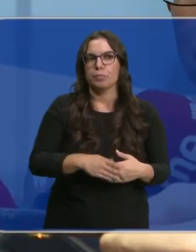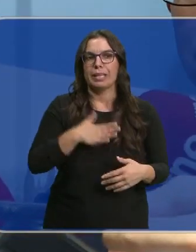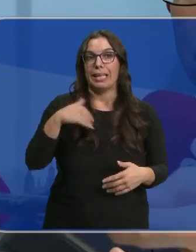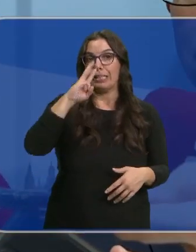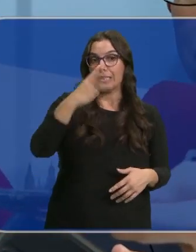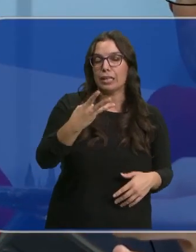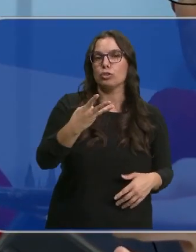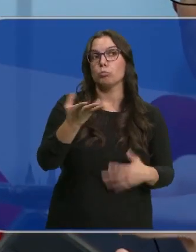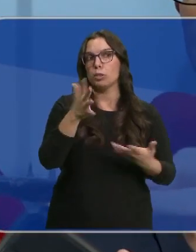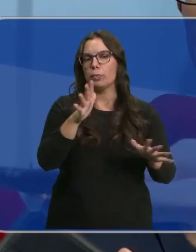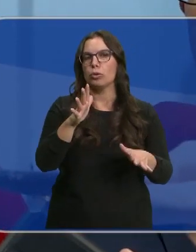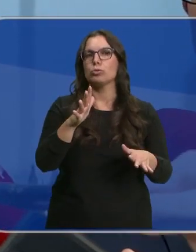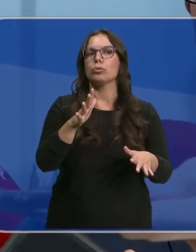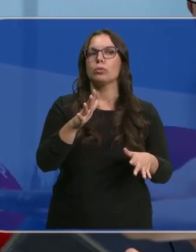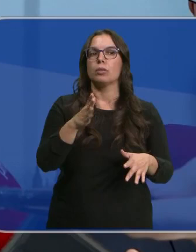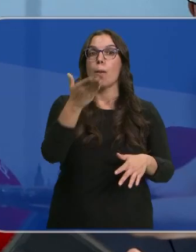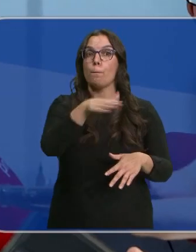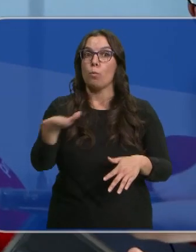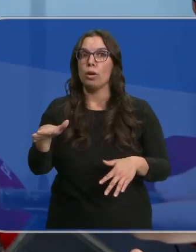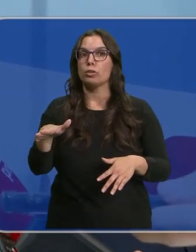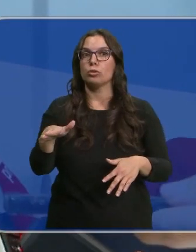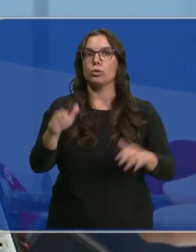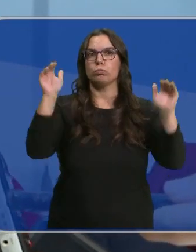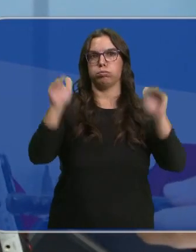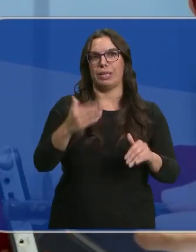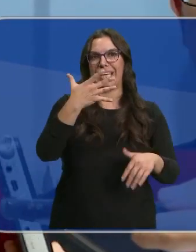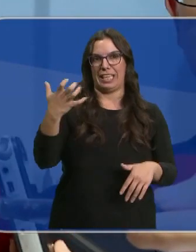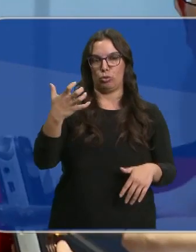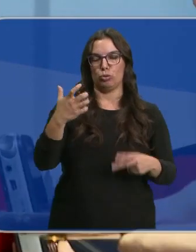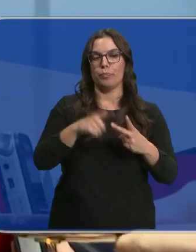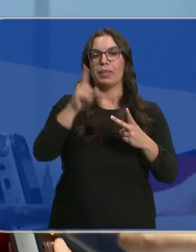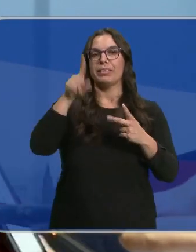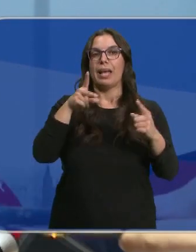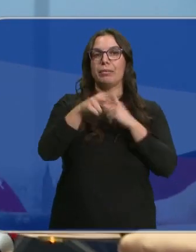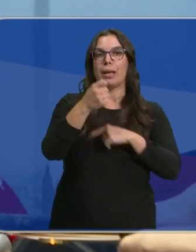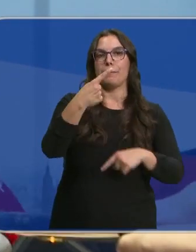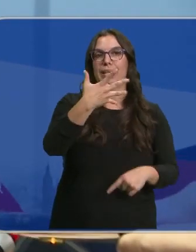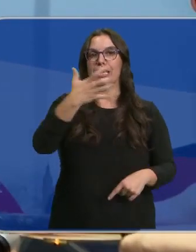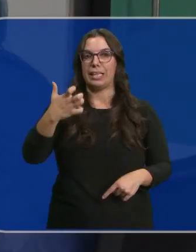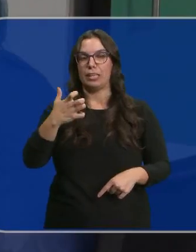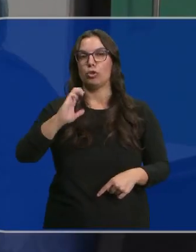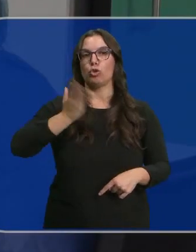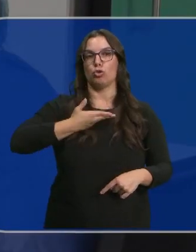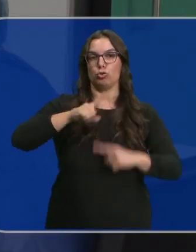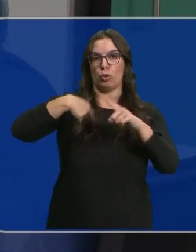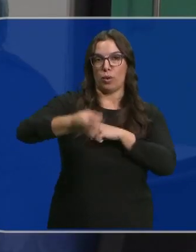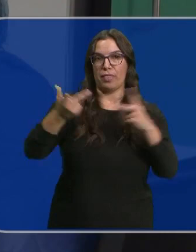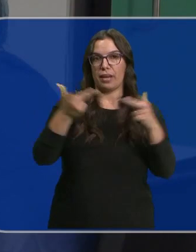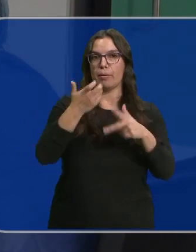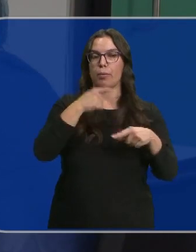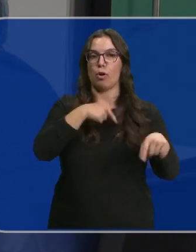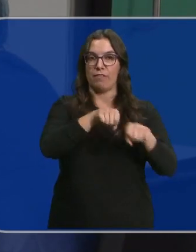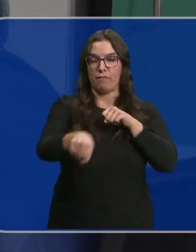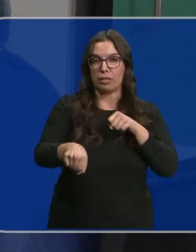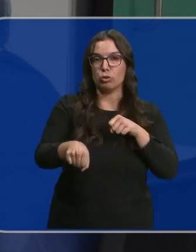3 primeros años aproximadamente la mortalidad de 500 pacientes, el evitar 1.500 efectos adversos graves, como pueden ser